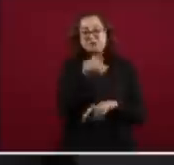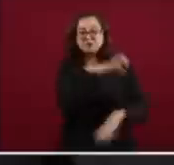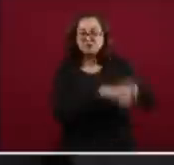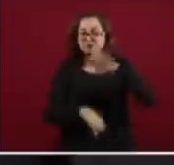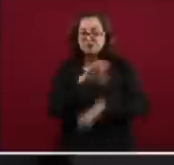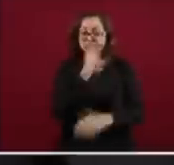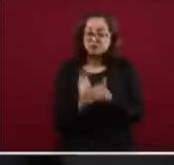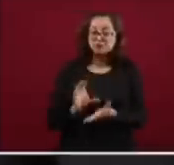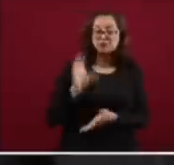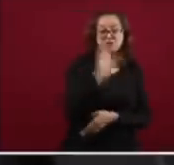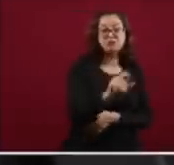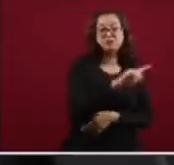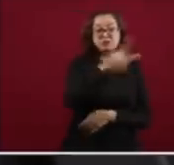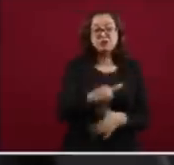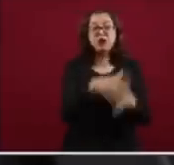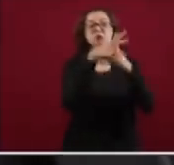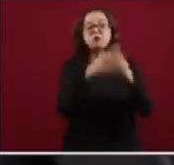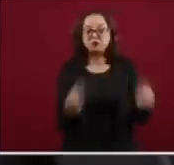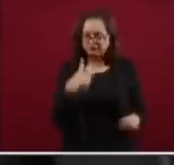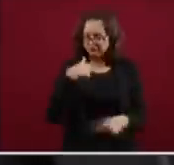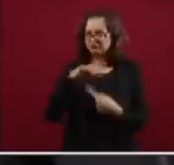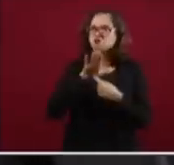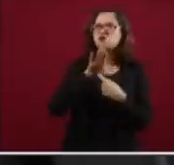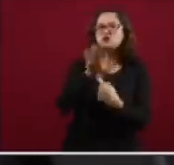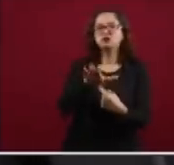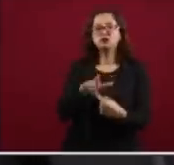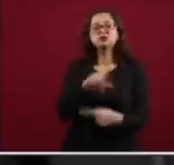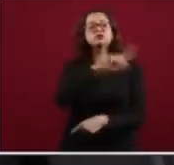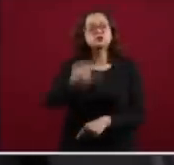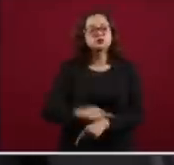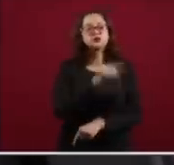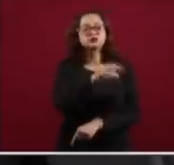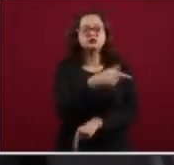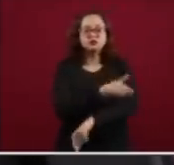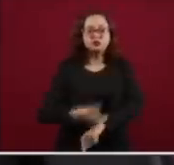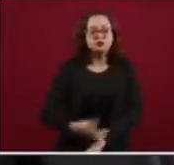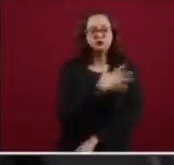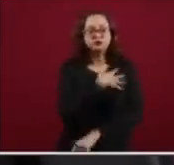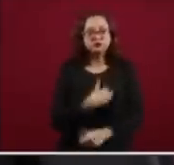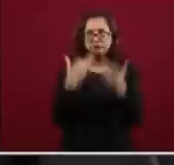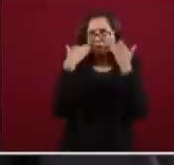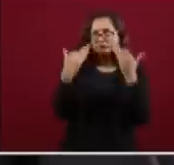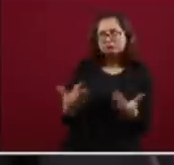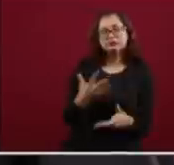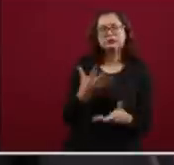que le va a decir a su familia que le va a decir a sus hijos